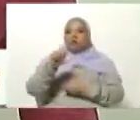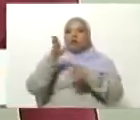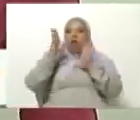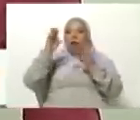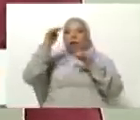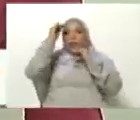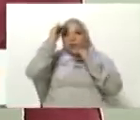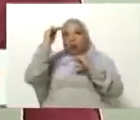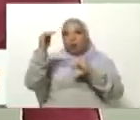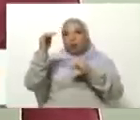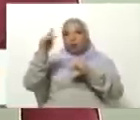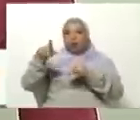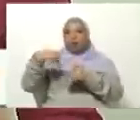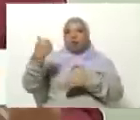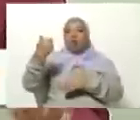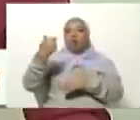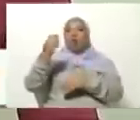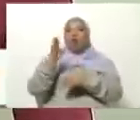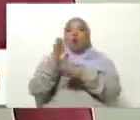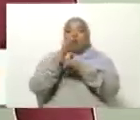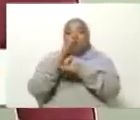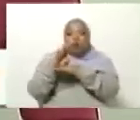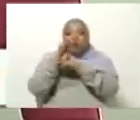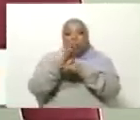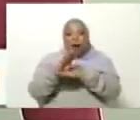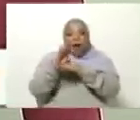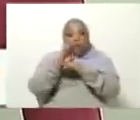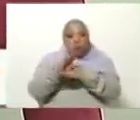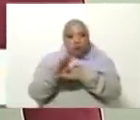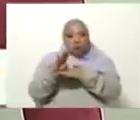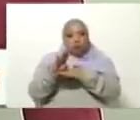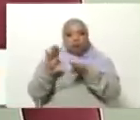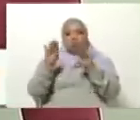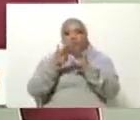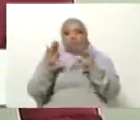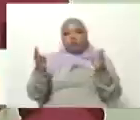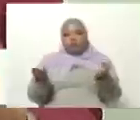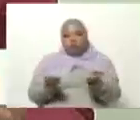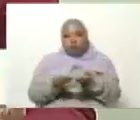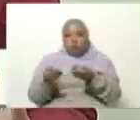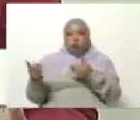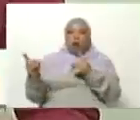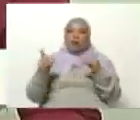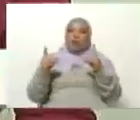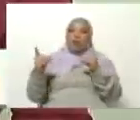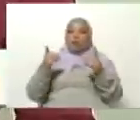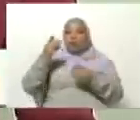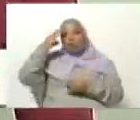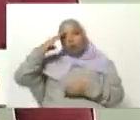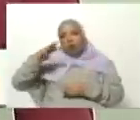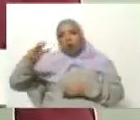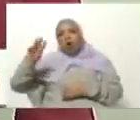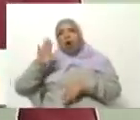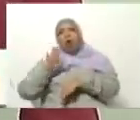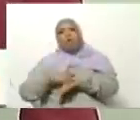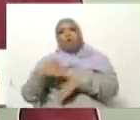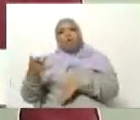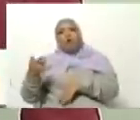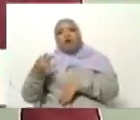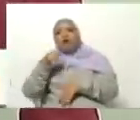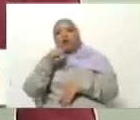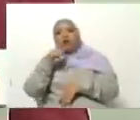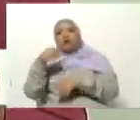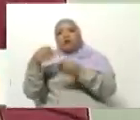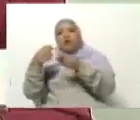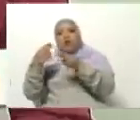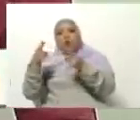atendidos a través del fondo de protección acordado durante la reanudación del diálogo en México, ¿por qué los fondos serán manejados por la Organización de las